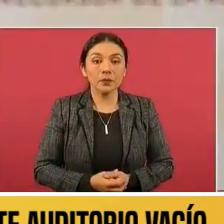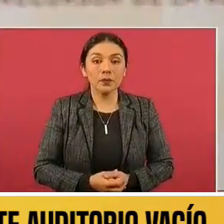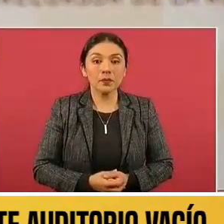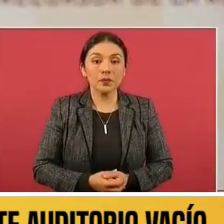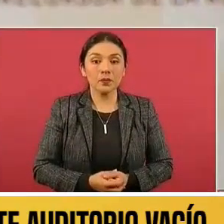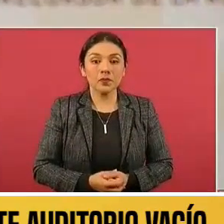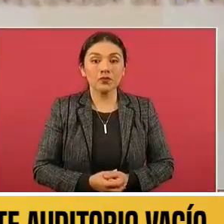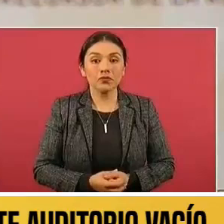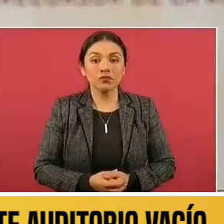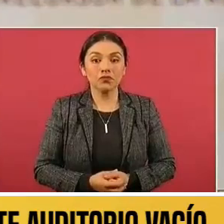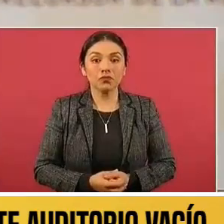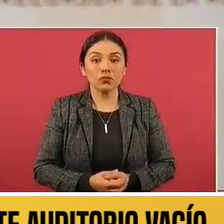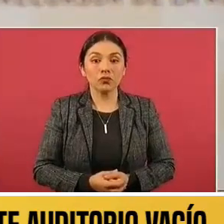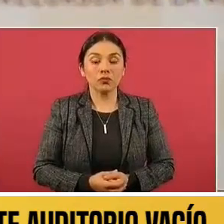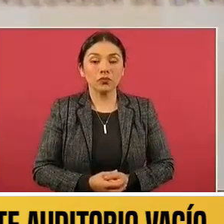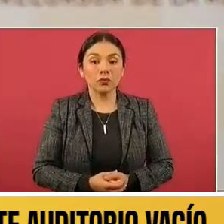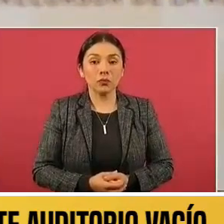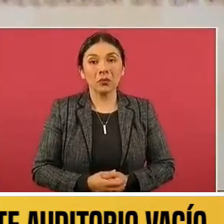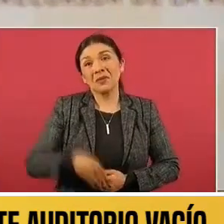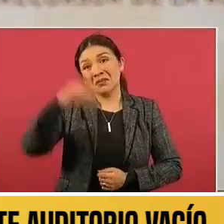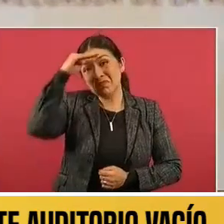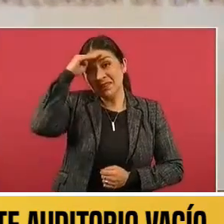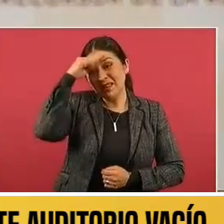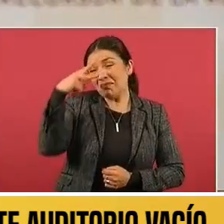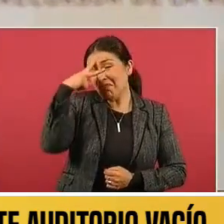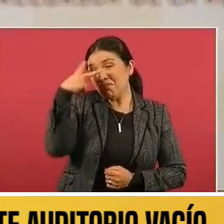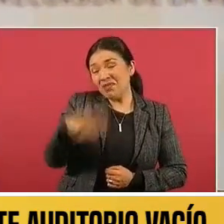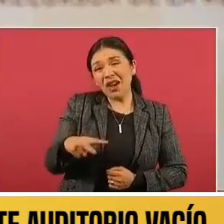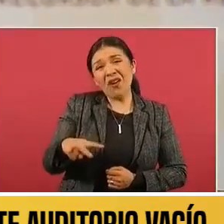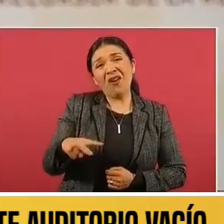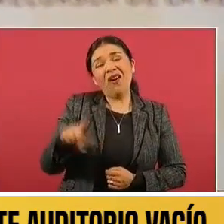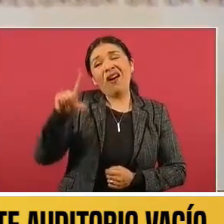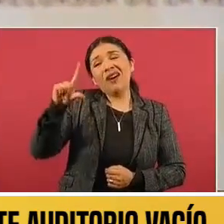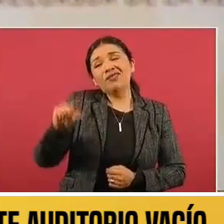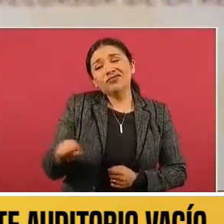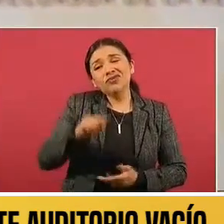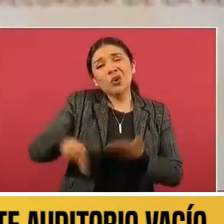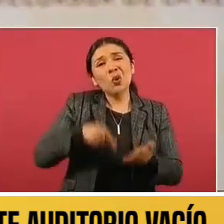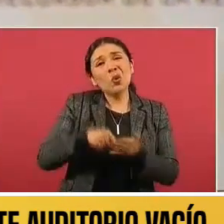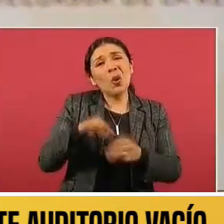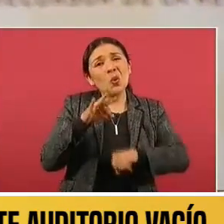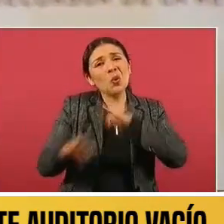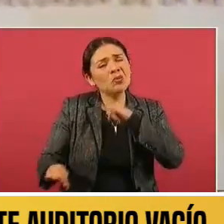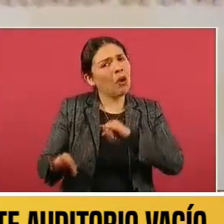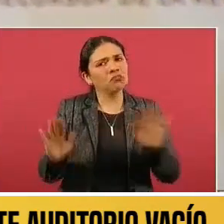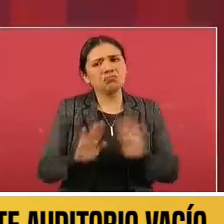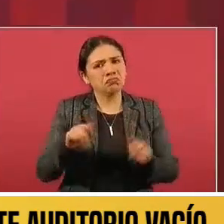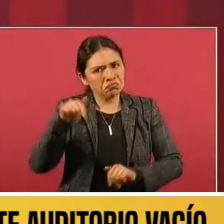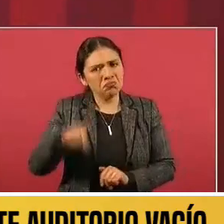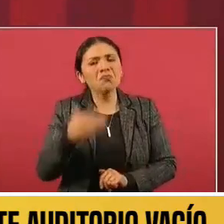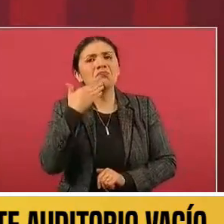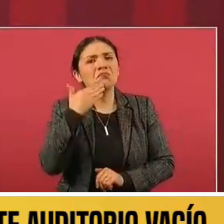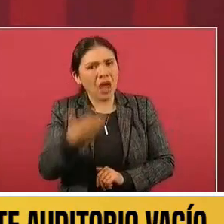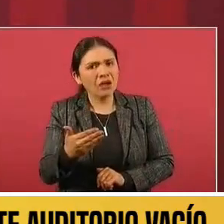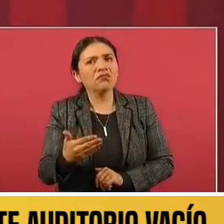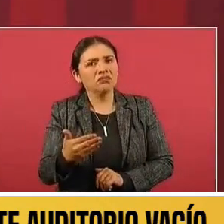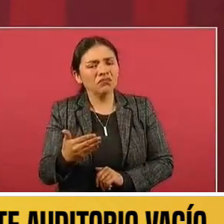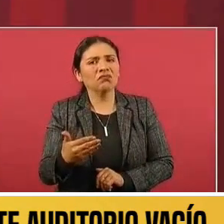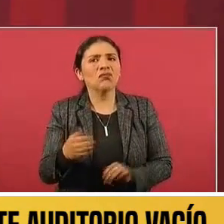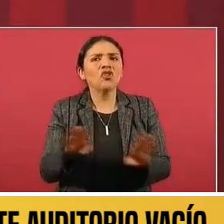no está mal calificada la hacienda pública del